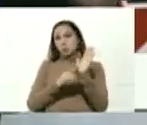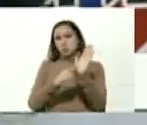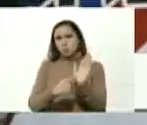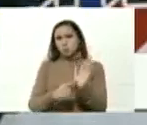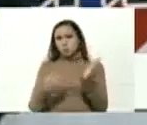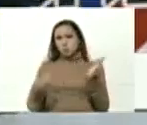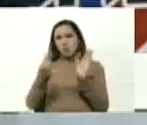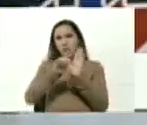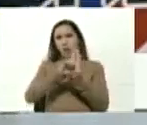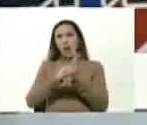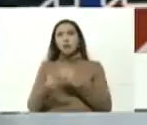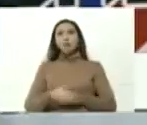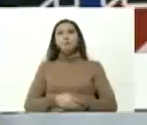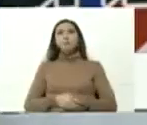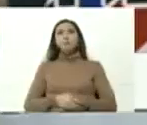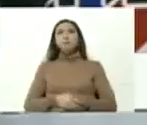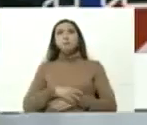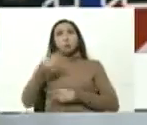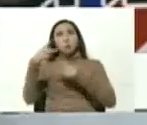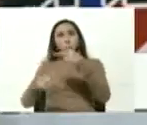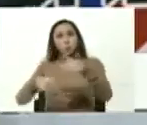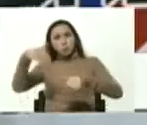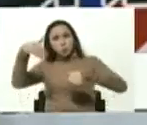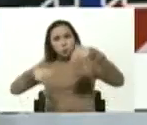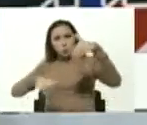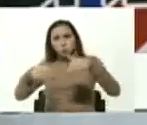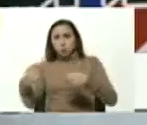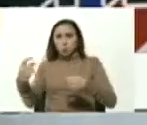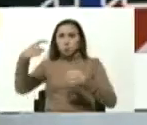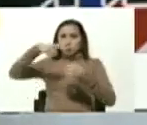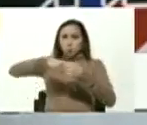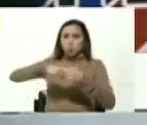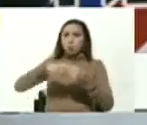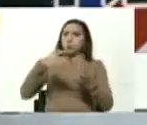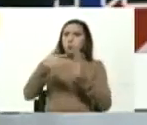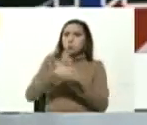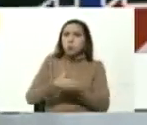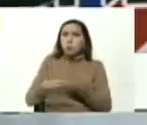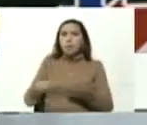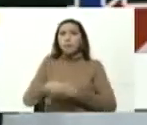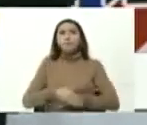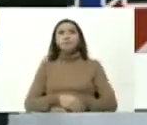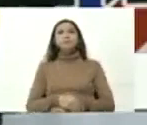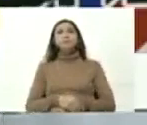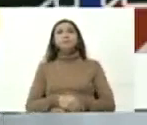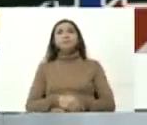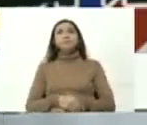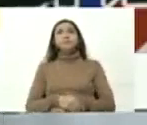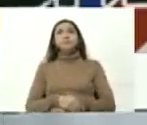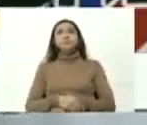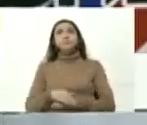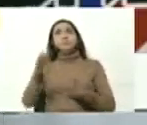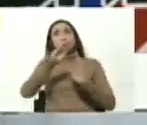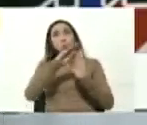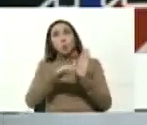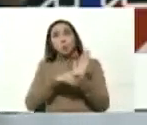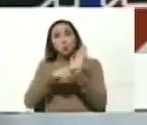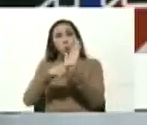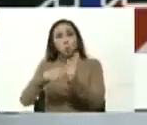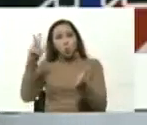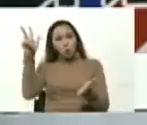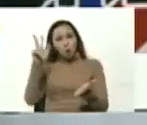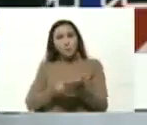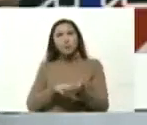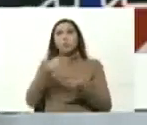la Ley Orgánica de Procesos Electorales, su reglamento, pero además la normativa específica que hemos aprobado